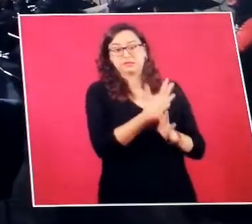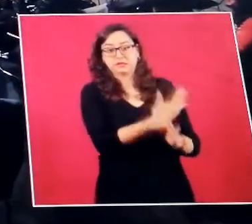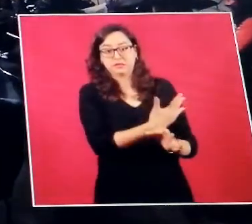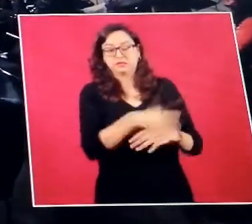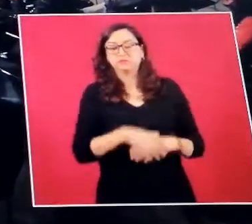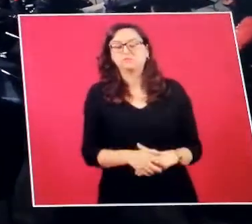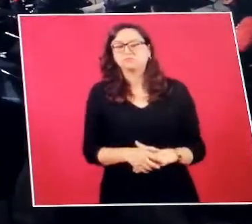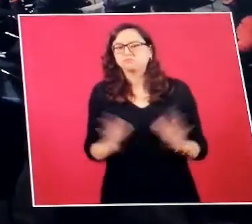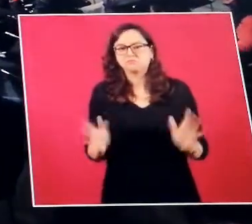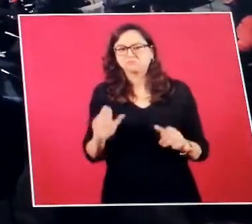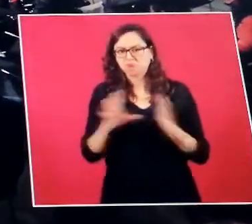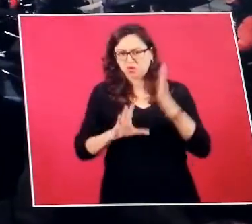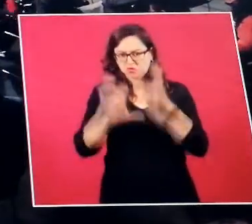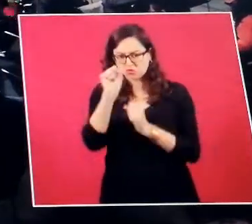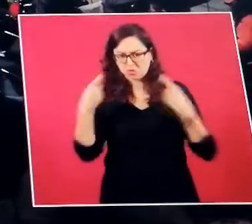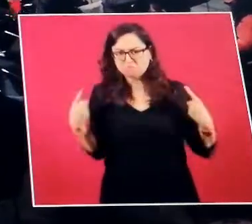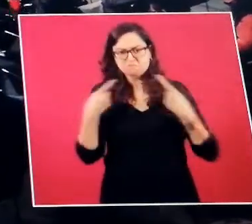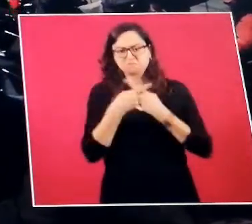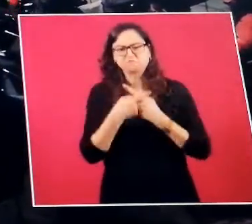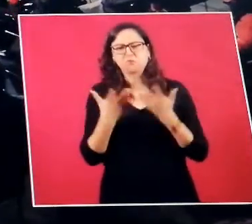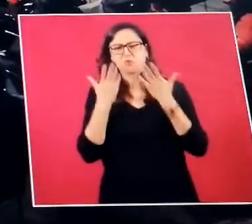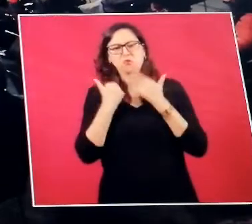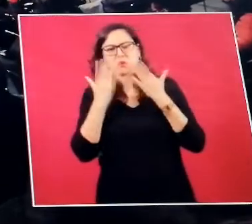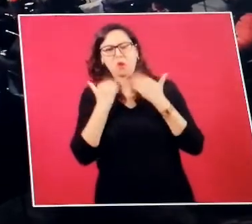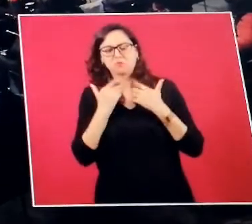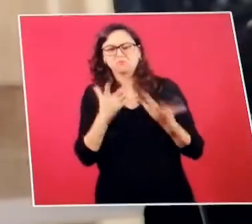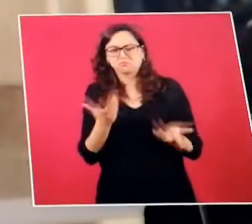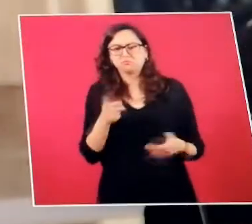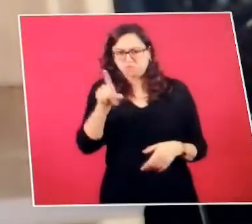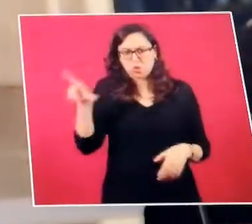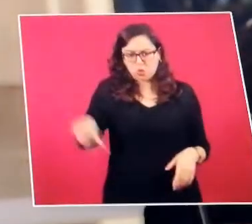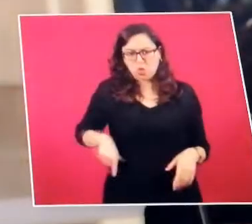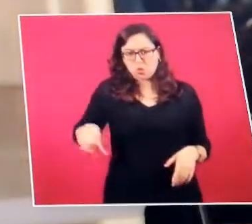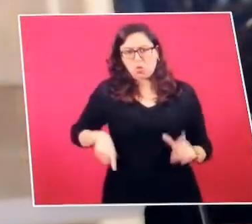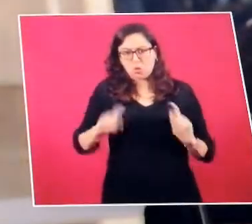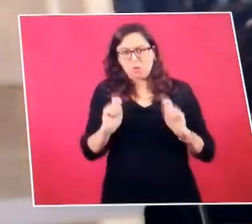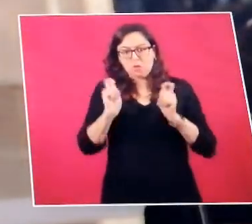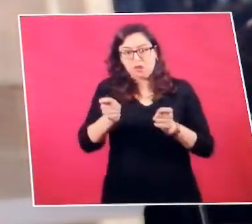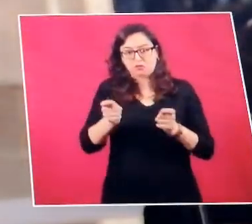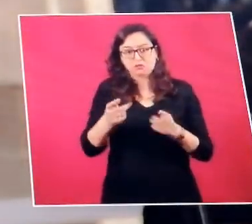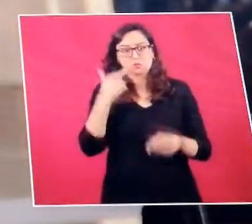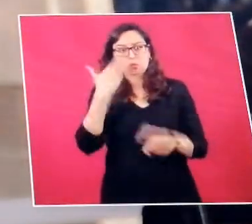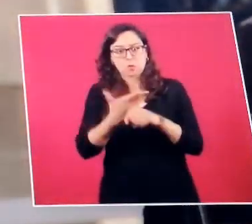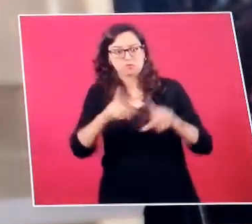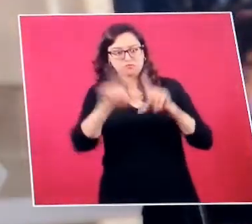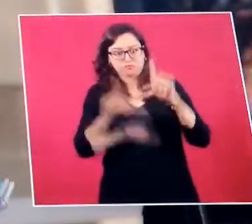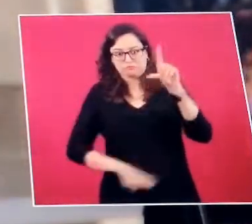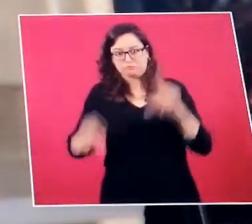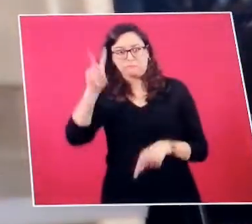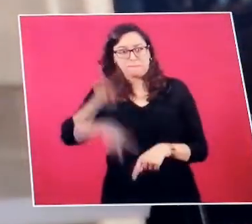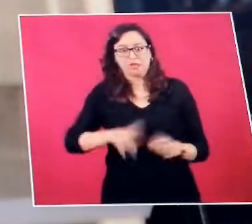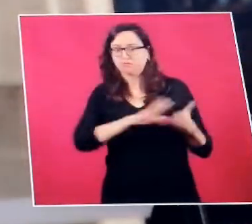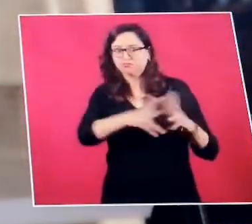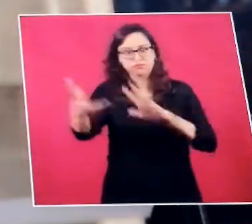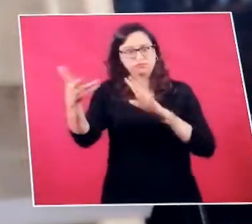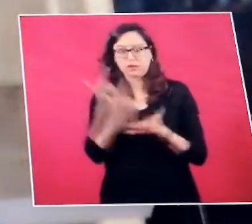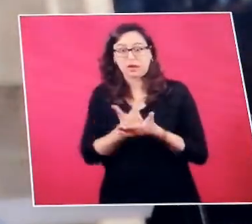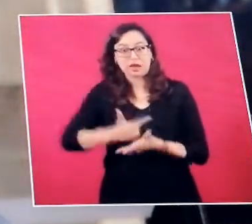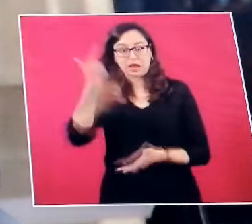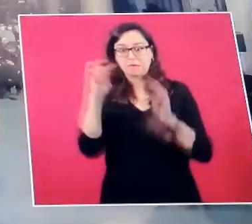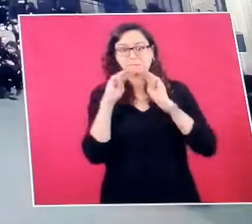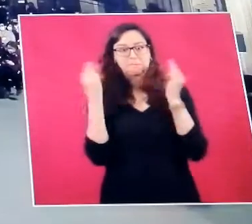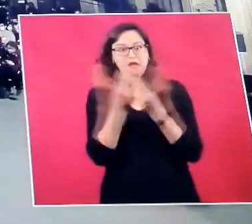promover ninguna acción de inconstitucionalidad porque consideran que el gobierno ha asumido que sí hay una crisis de inseguridad y de violencia relacionada con la actividad del